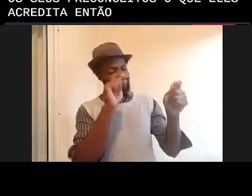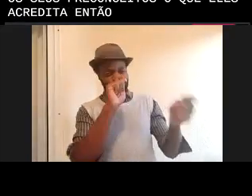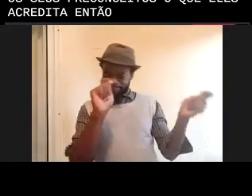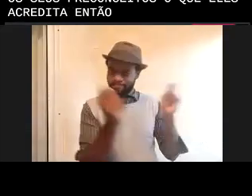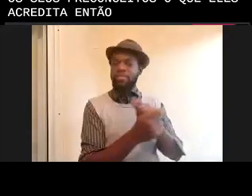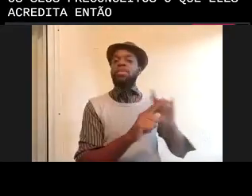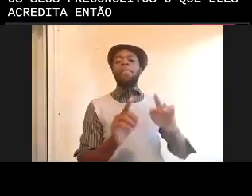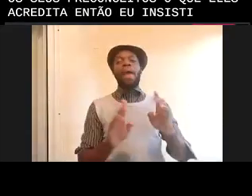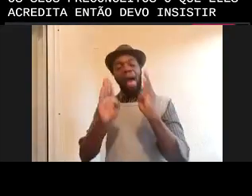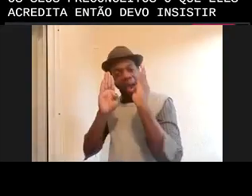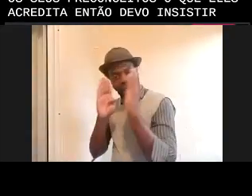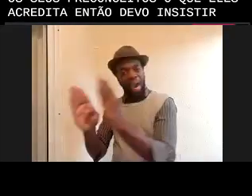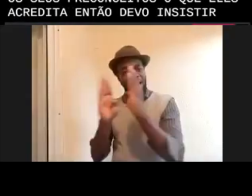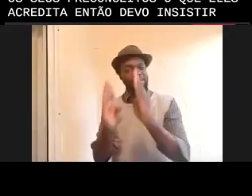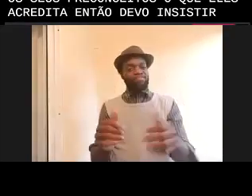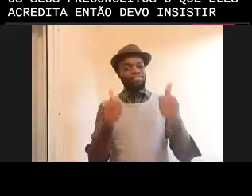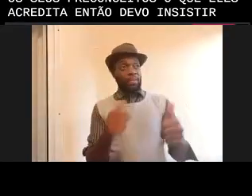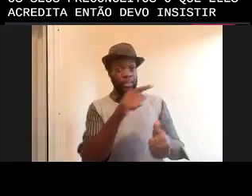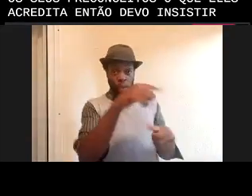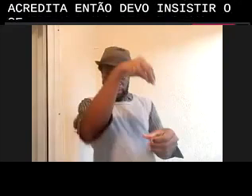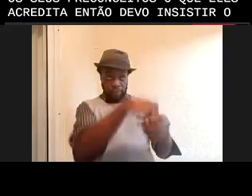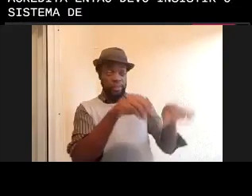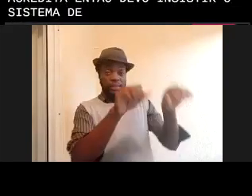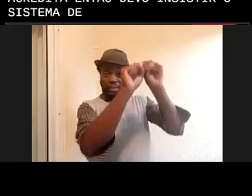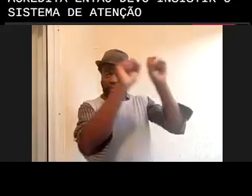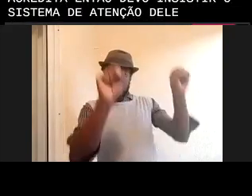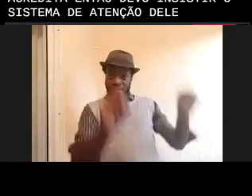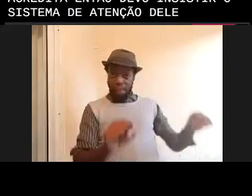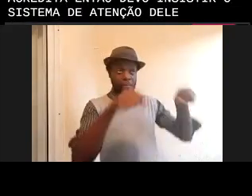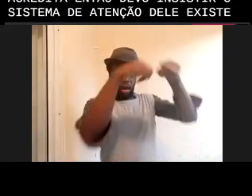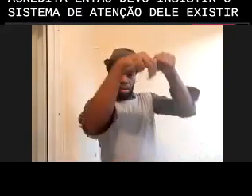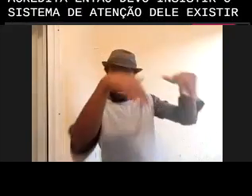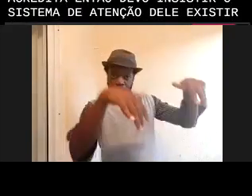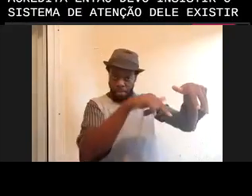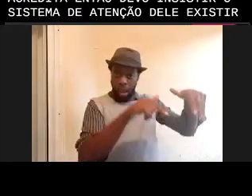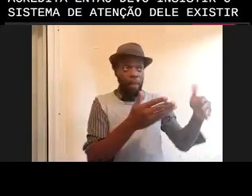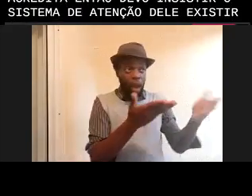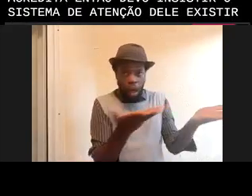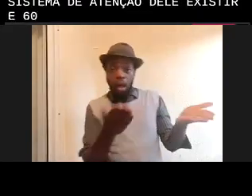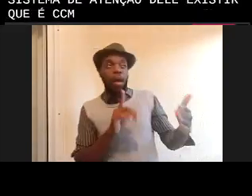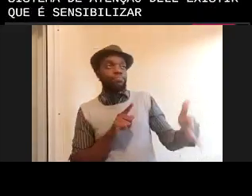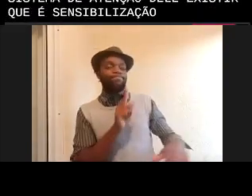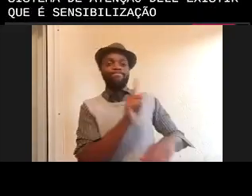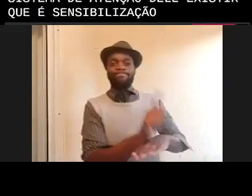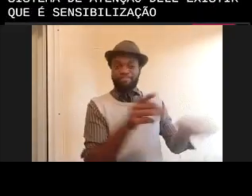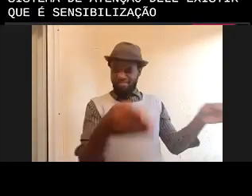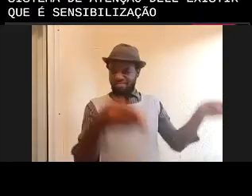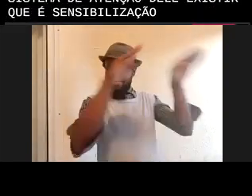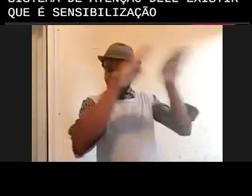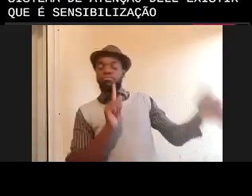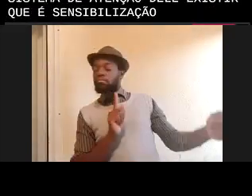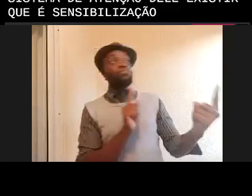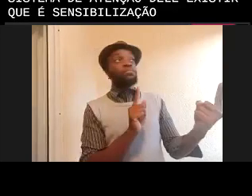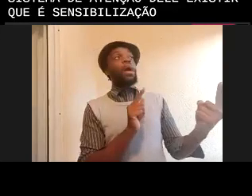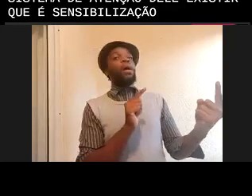atención, debe existir esta sensibilización a los servidores